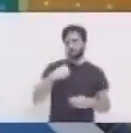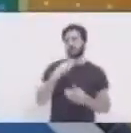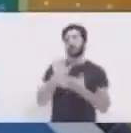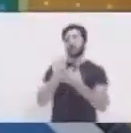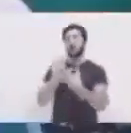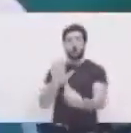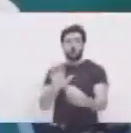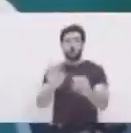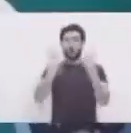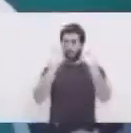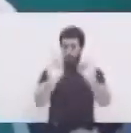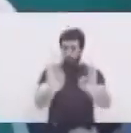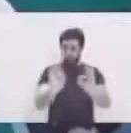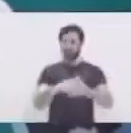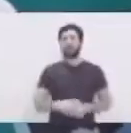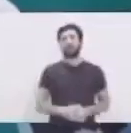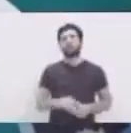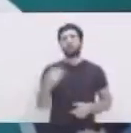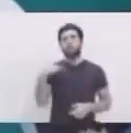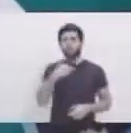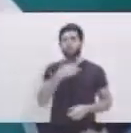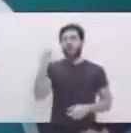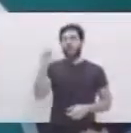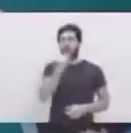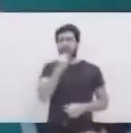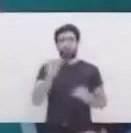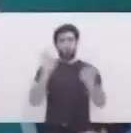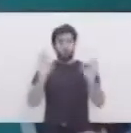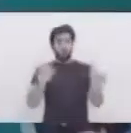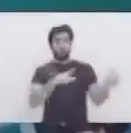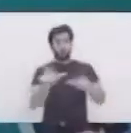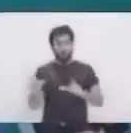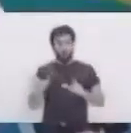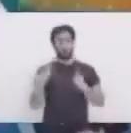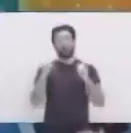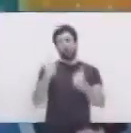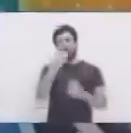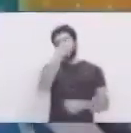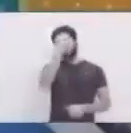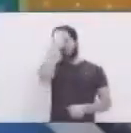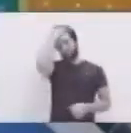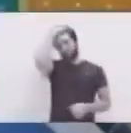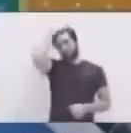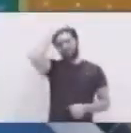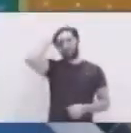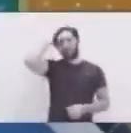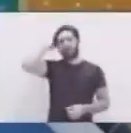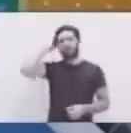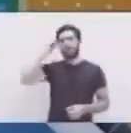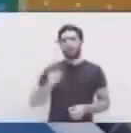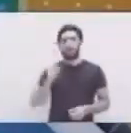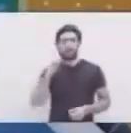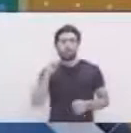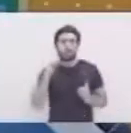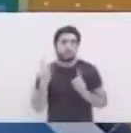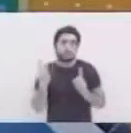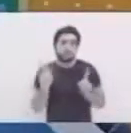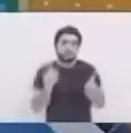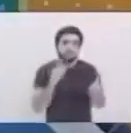escuchamos la canción y lo hacemos, ¿de acuerdo? ¿Listos? Muy bien, empezamos entonces. ¿Listos?